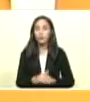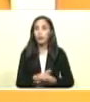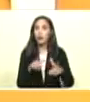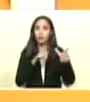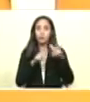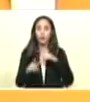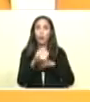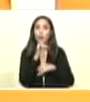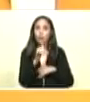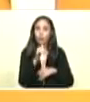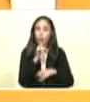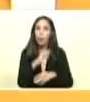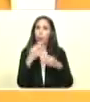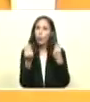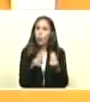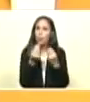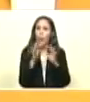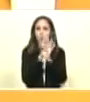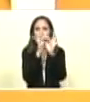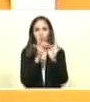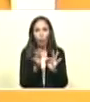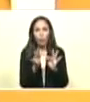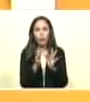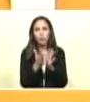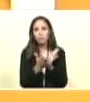Publicamos el manual de